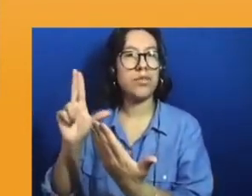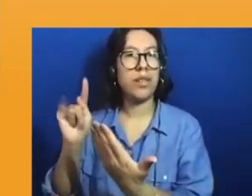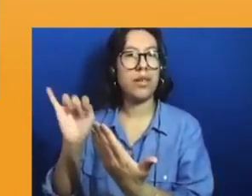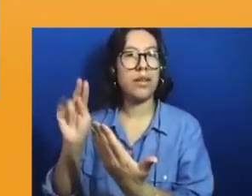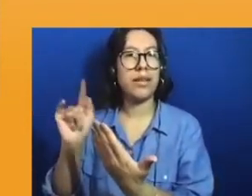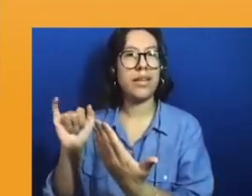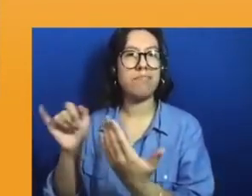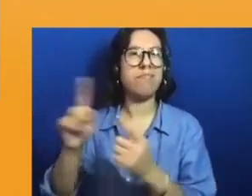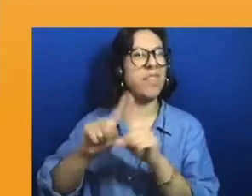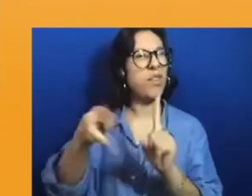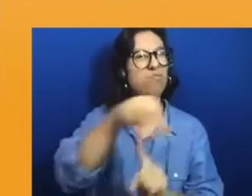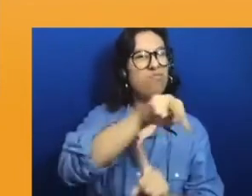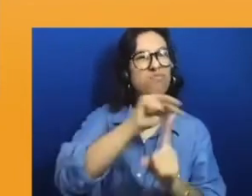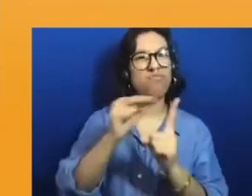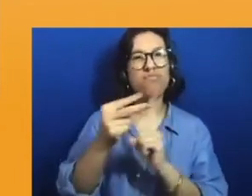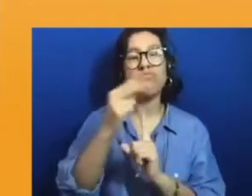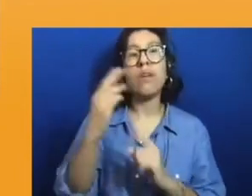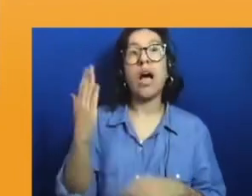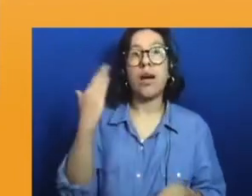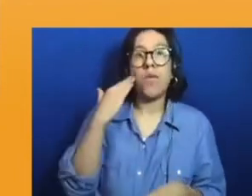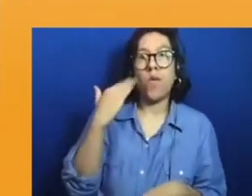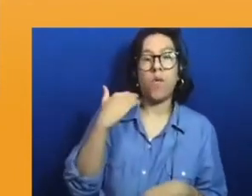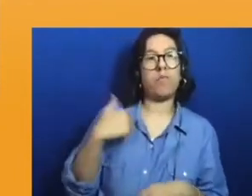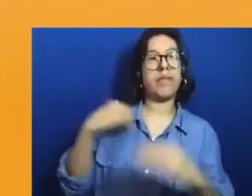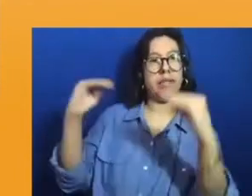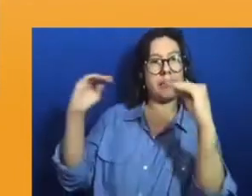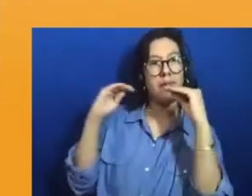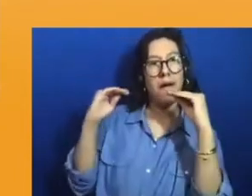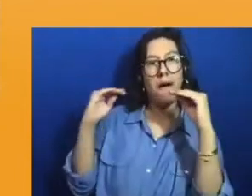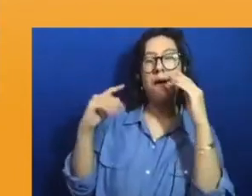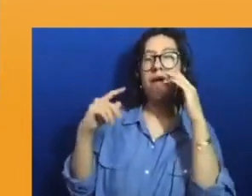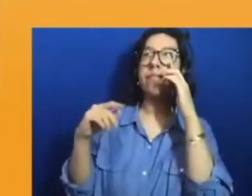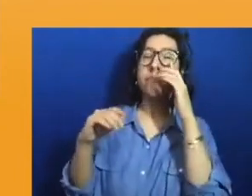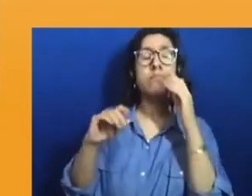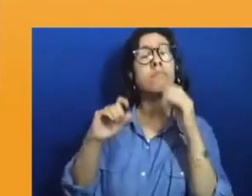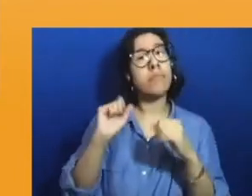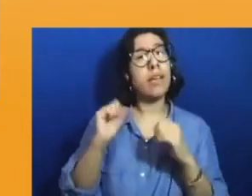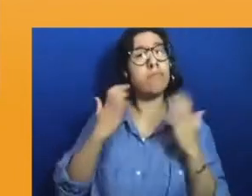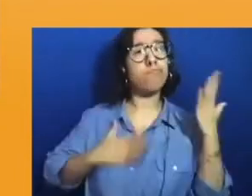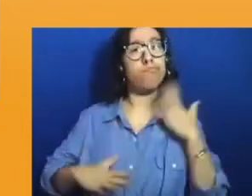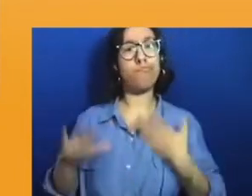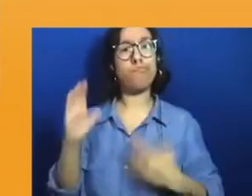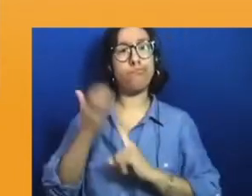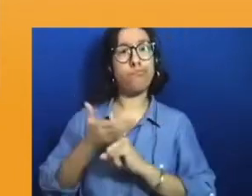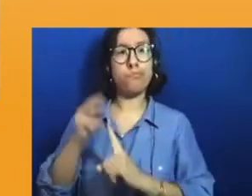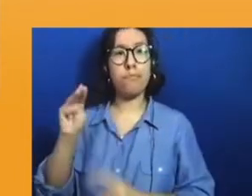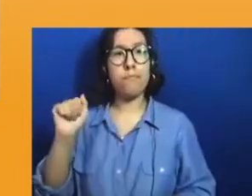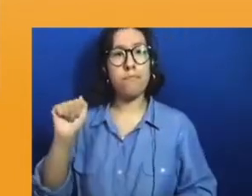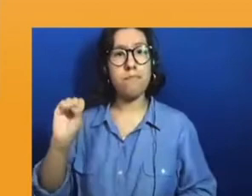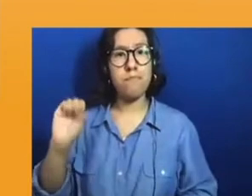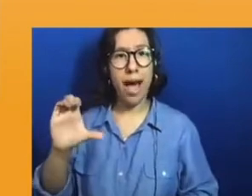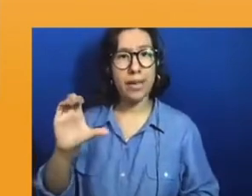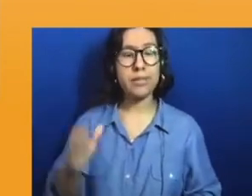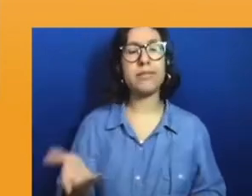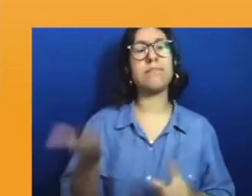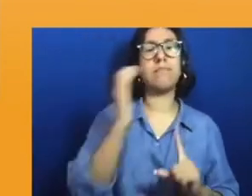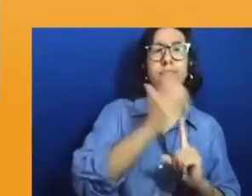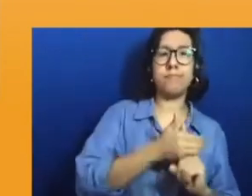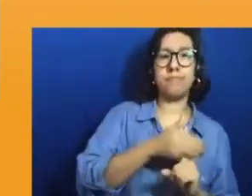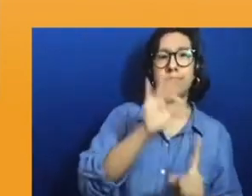nosotras como bailarines. Se nos han enseñado que hay una forma de vestirte como masculino y otra forma de vestirte que sea